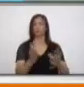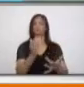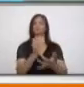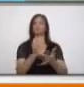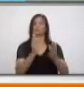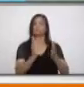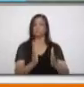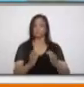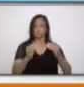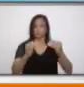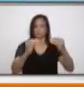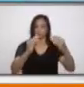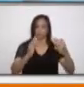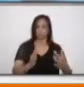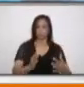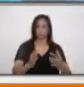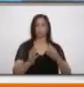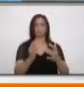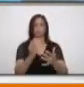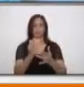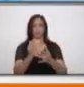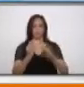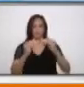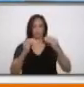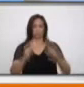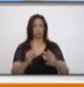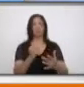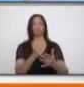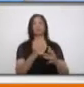¿Abanico? No. De